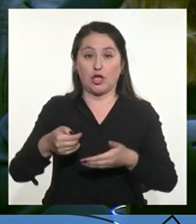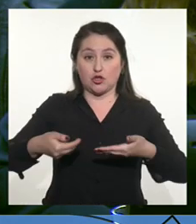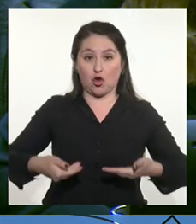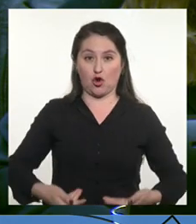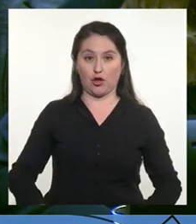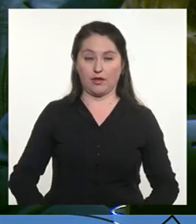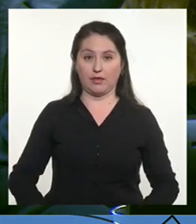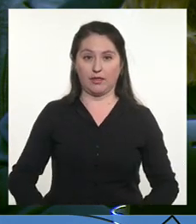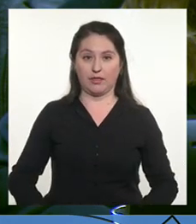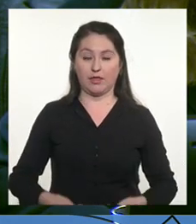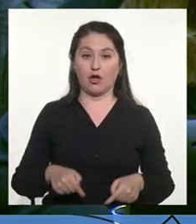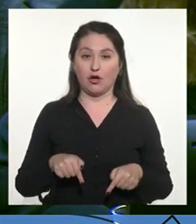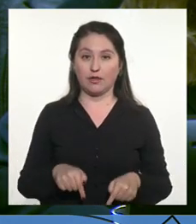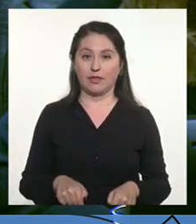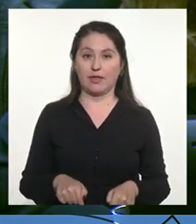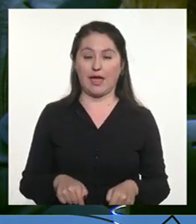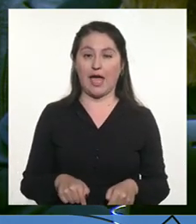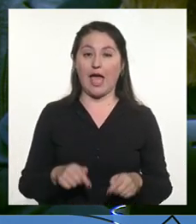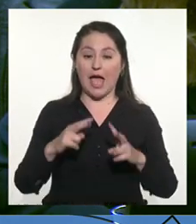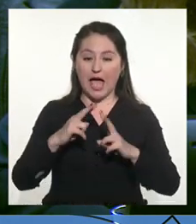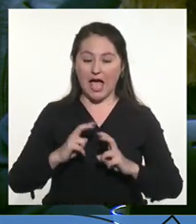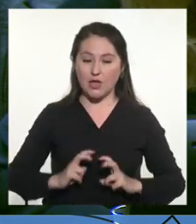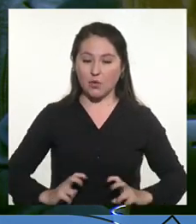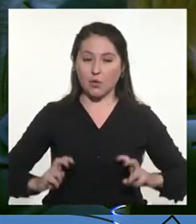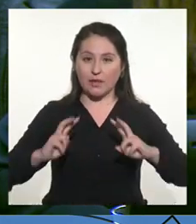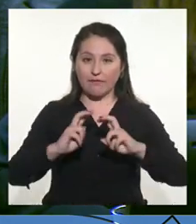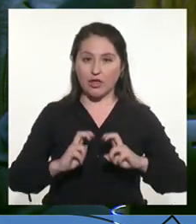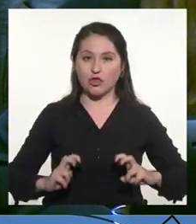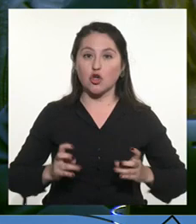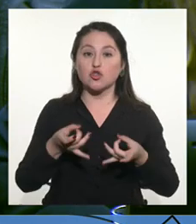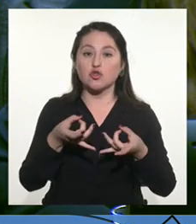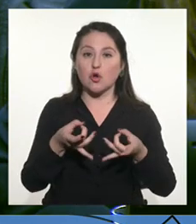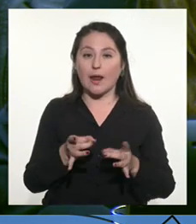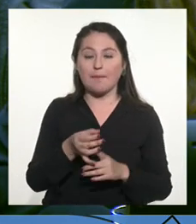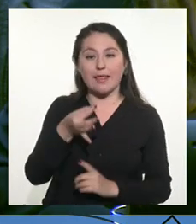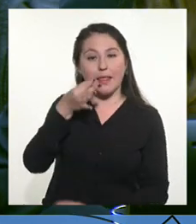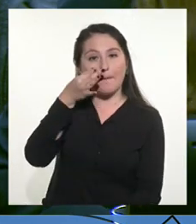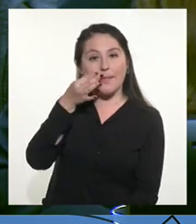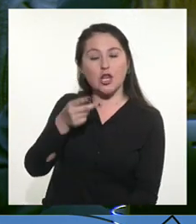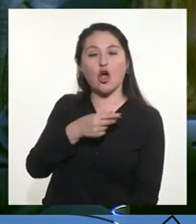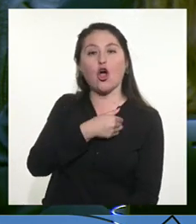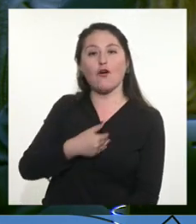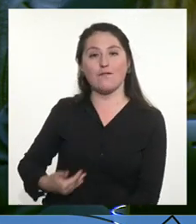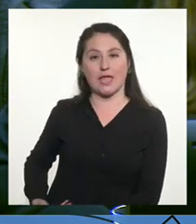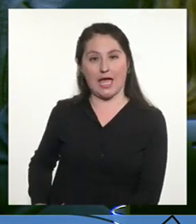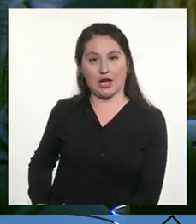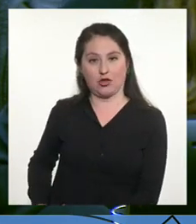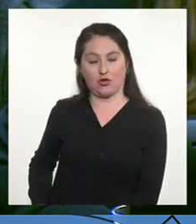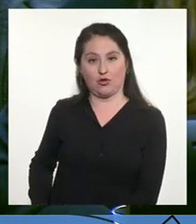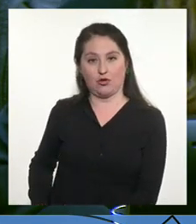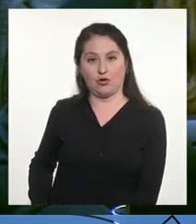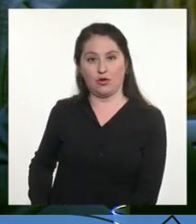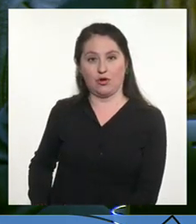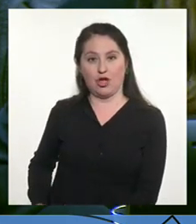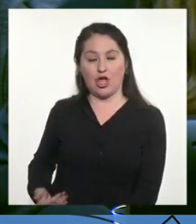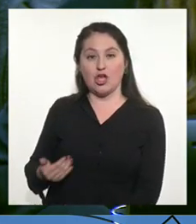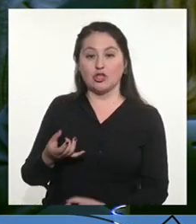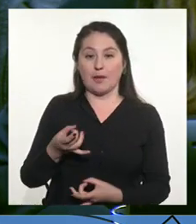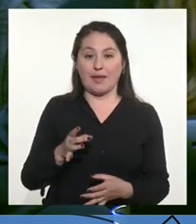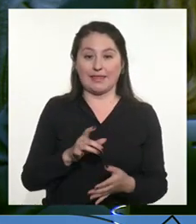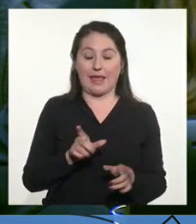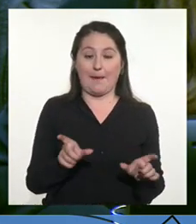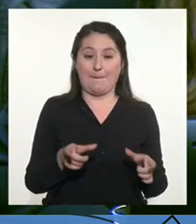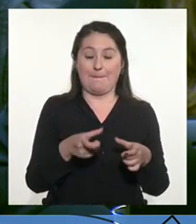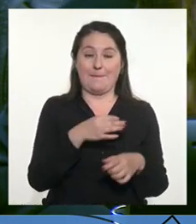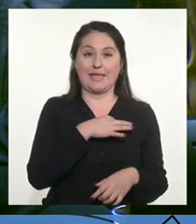lo que nos llega es un análisis de estudio que ha hecho solo el gobierno solo el ministerio secretaría general